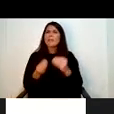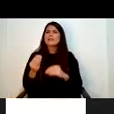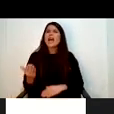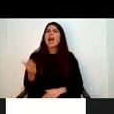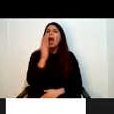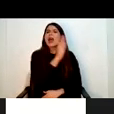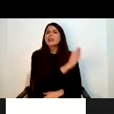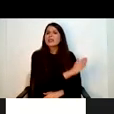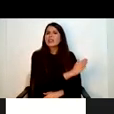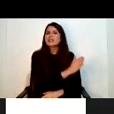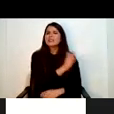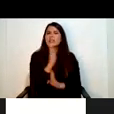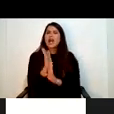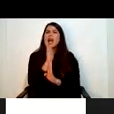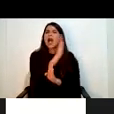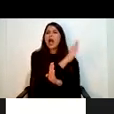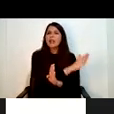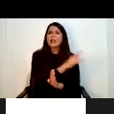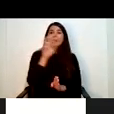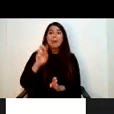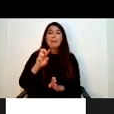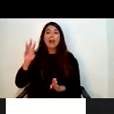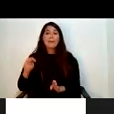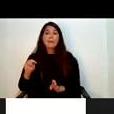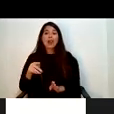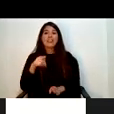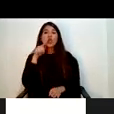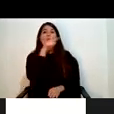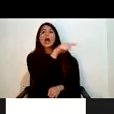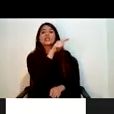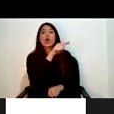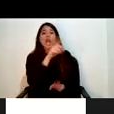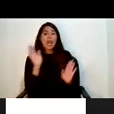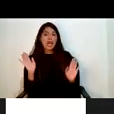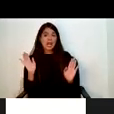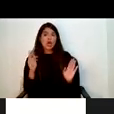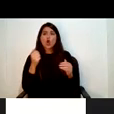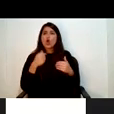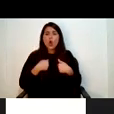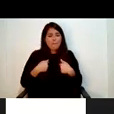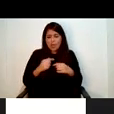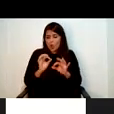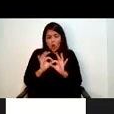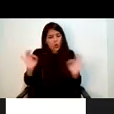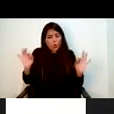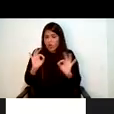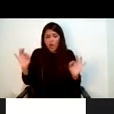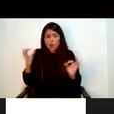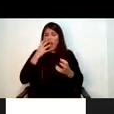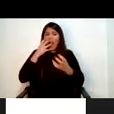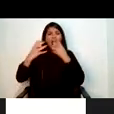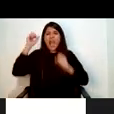es típico que los papás dicen, es que lo hace con él. Conmigo nunca ha hecho un berrinche en el